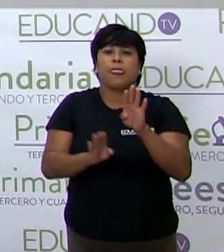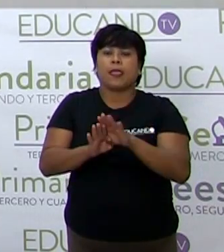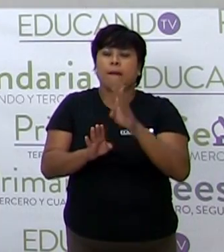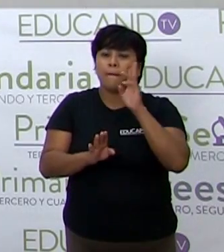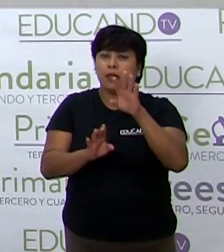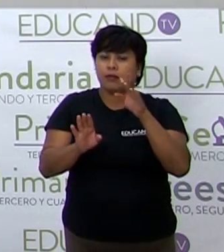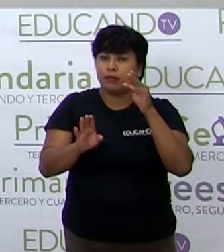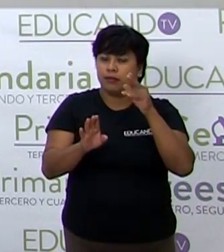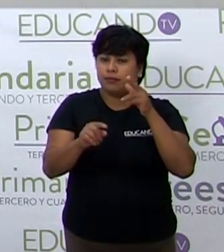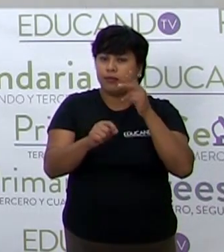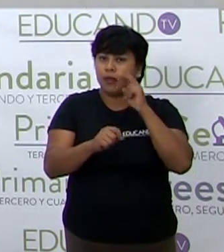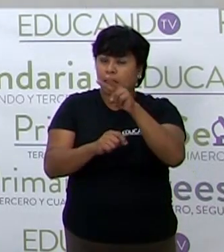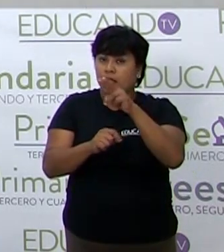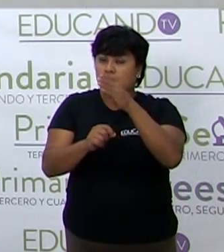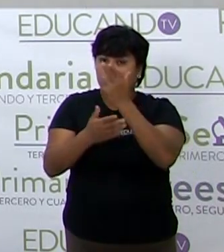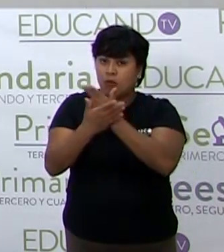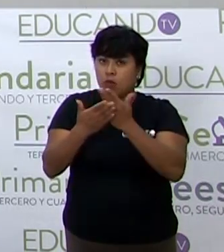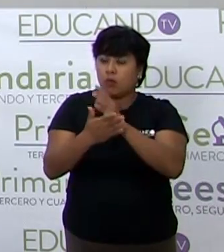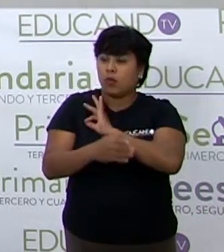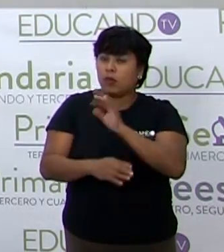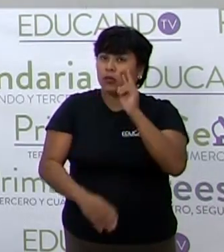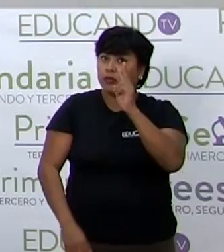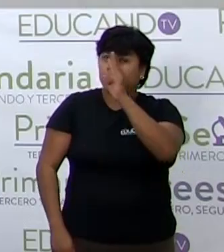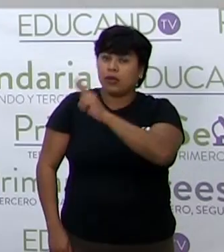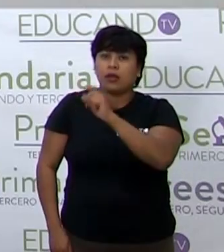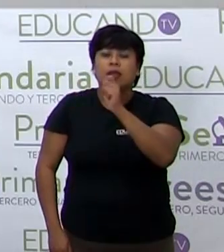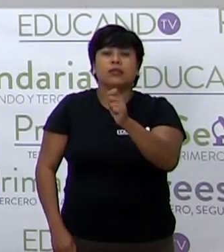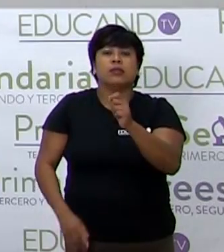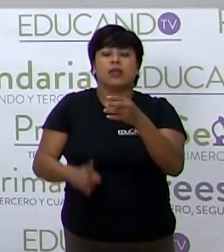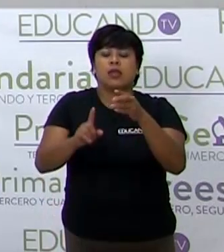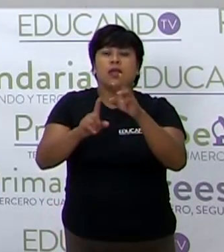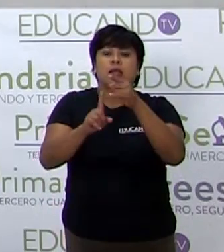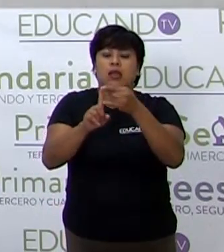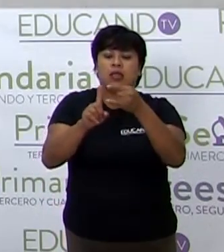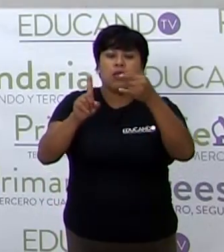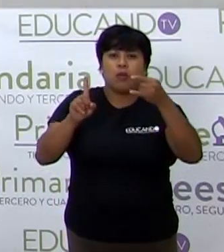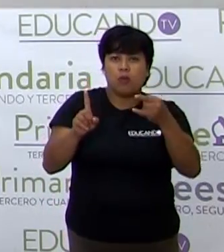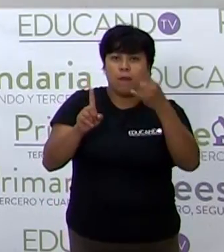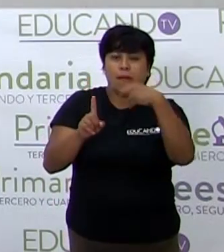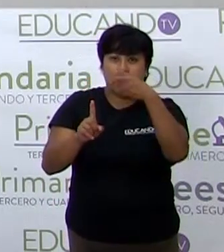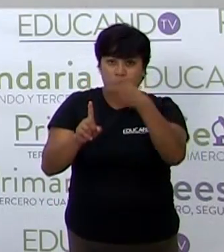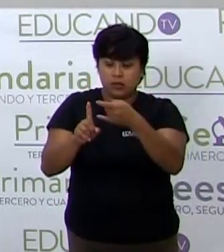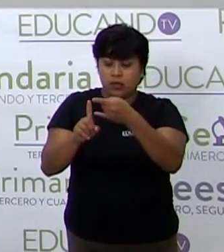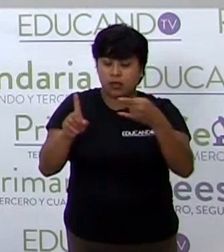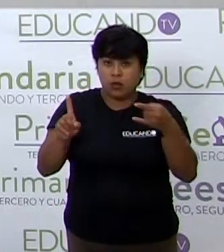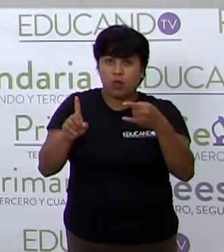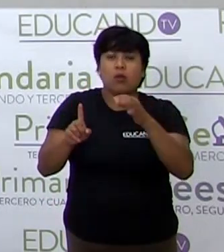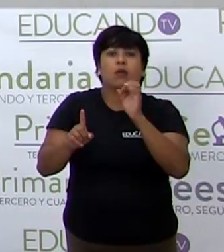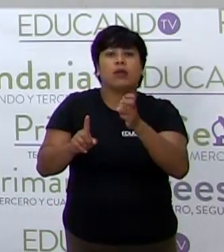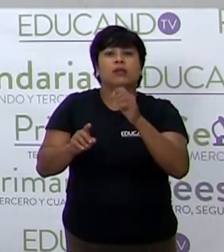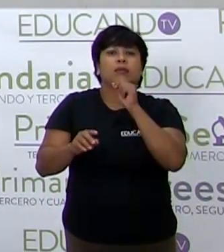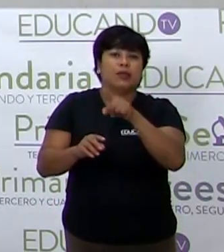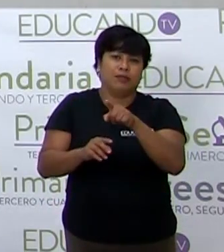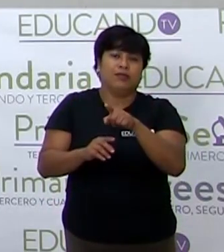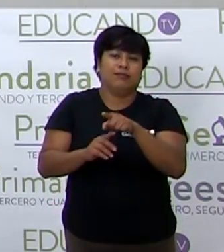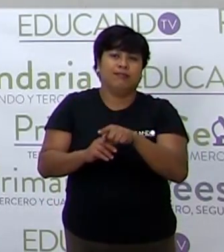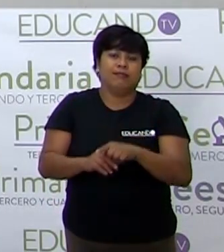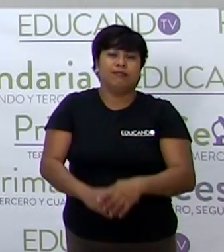representación gráfica podemos observar que es un rectángulo y para el rectángulo pues por supuesto que aplica esta fórmula.